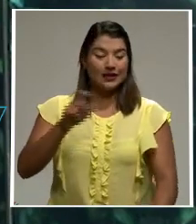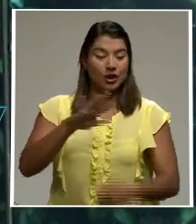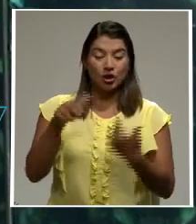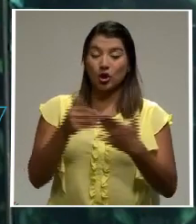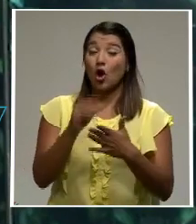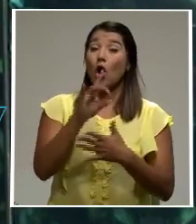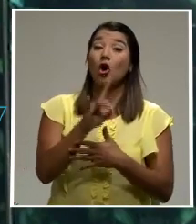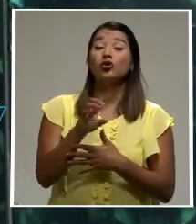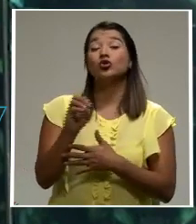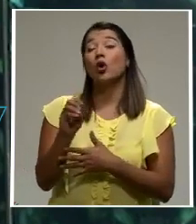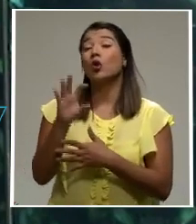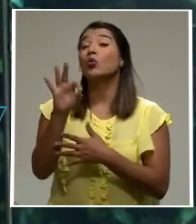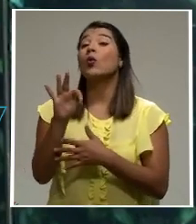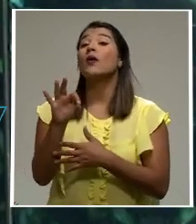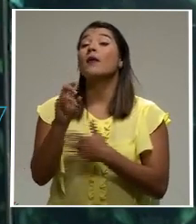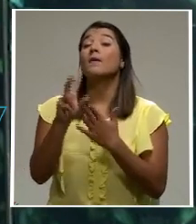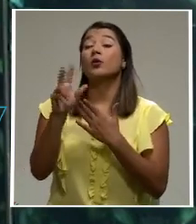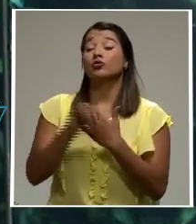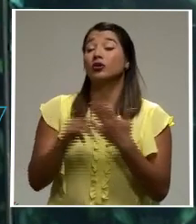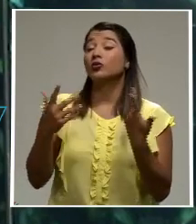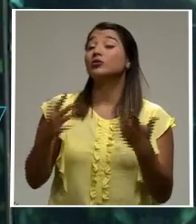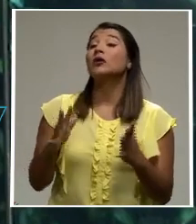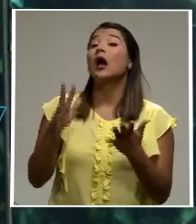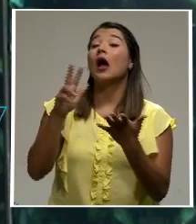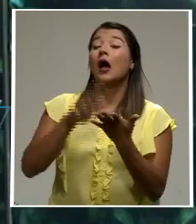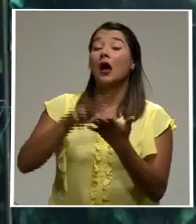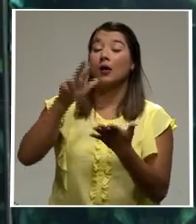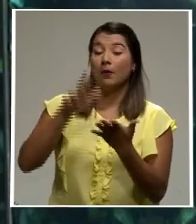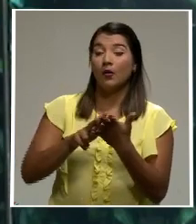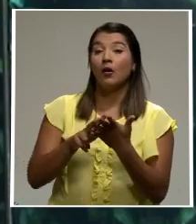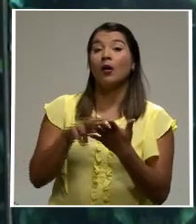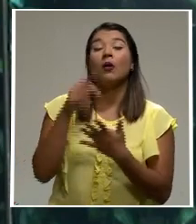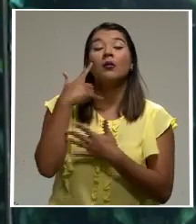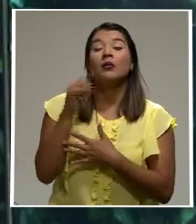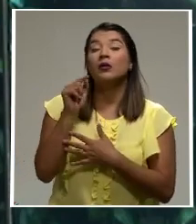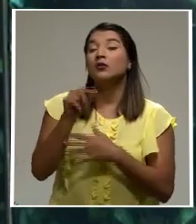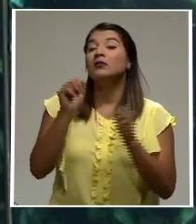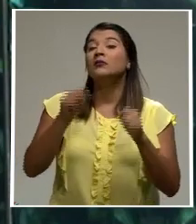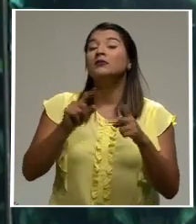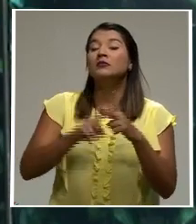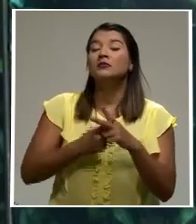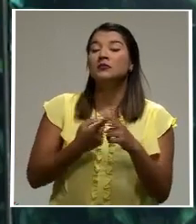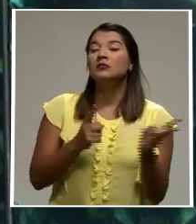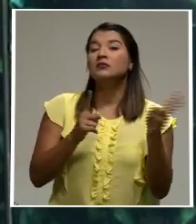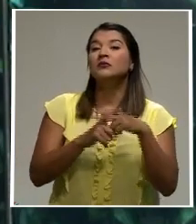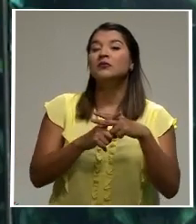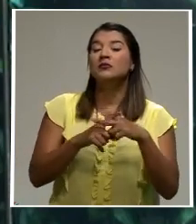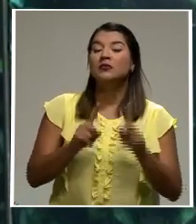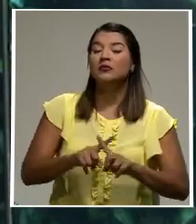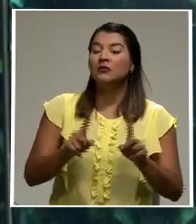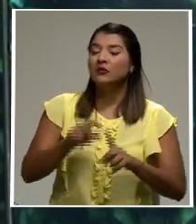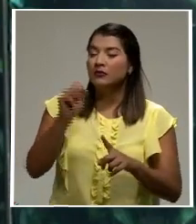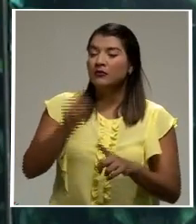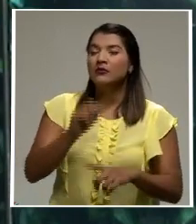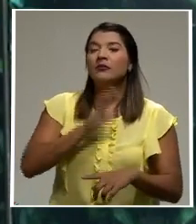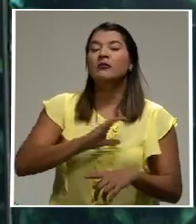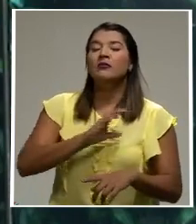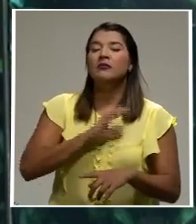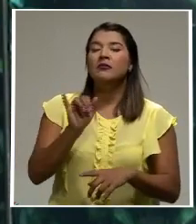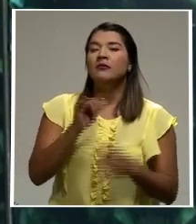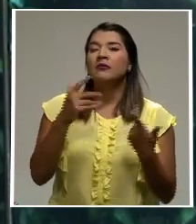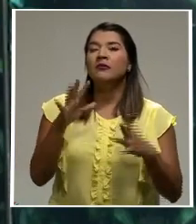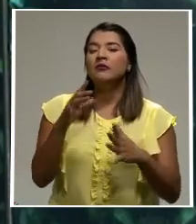9 proyectos estén aprobados antes del crédito para que este entre en vigencia, pero sí es una condición, como lo ha explicado